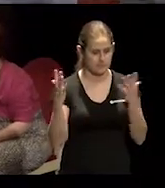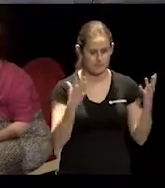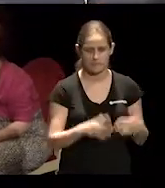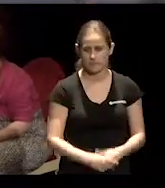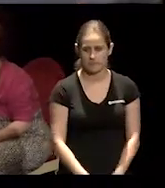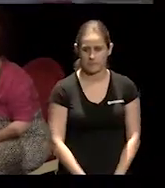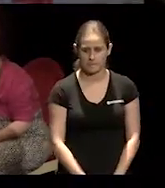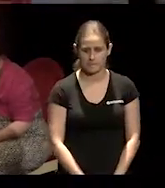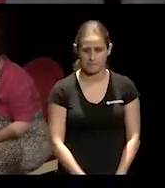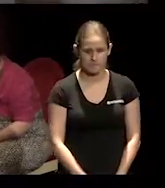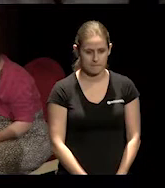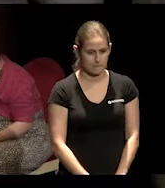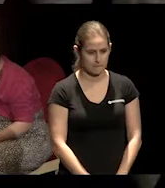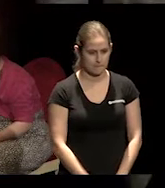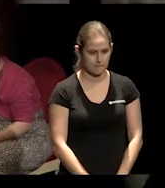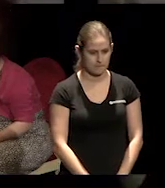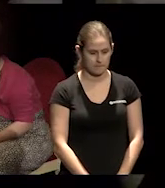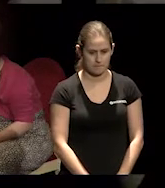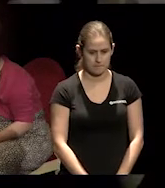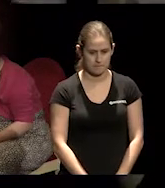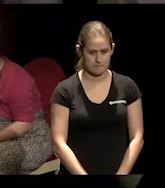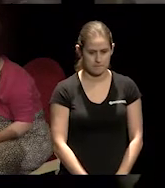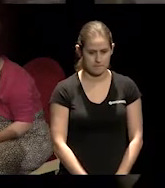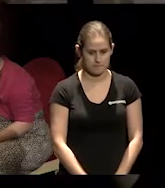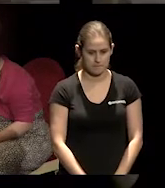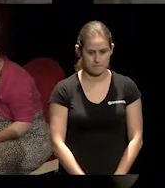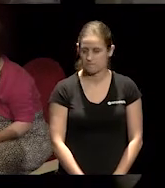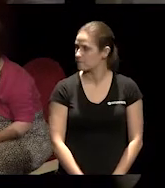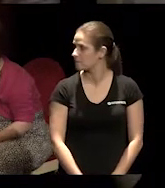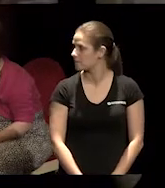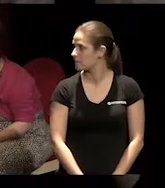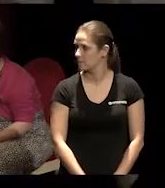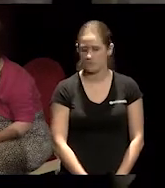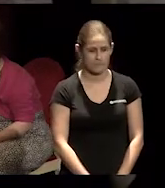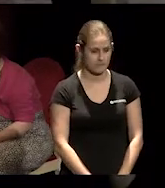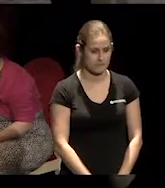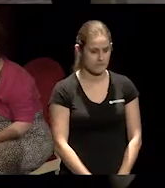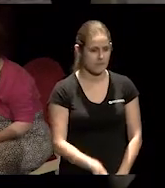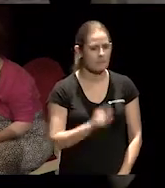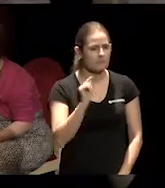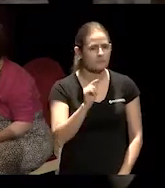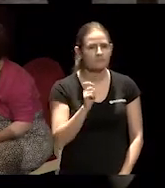Con este paso. ¿Y el láser cuál es? ¿El puntero? ¿Arriba?